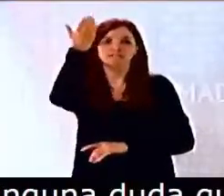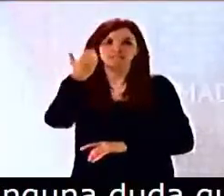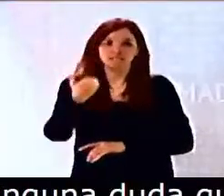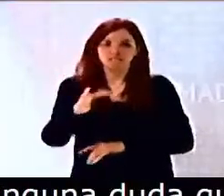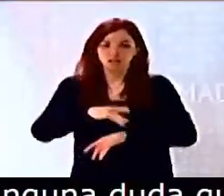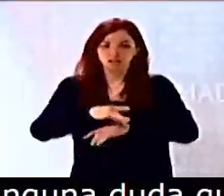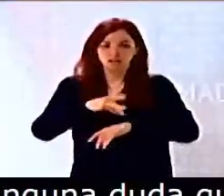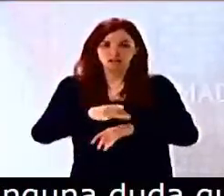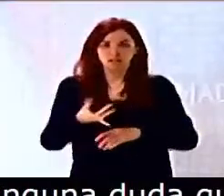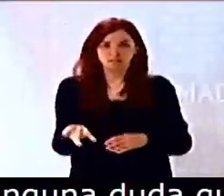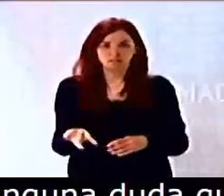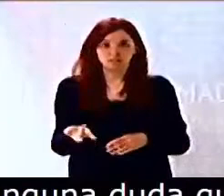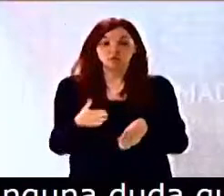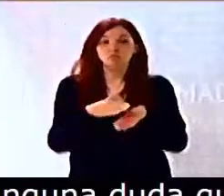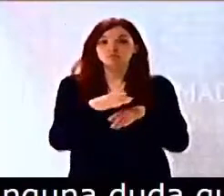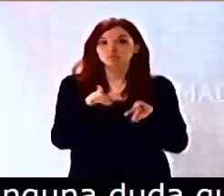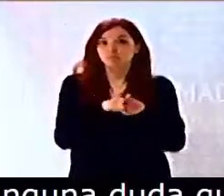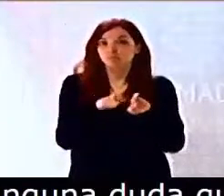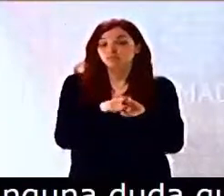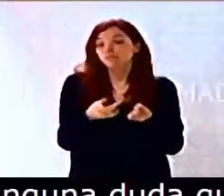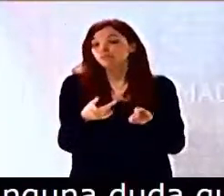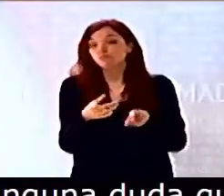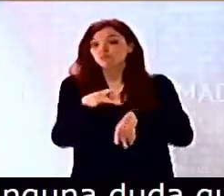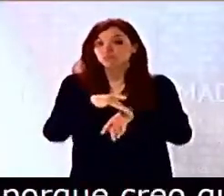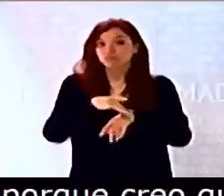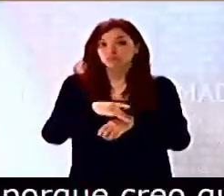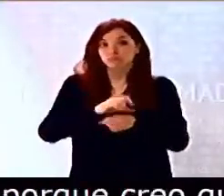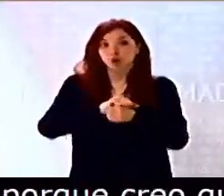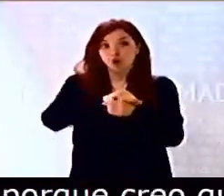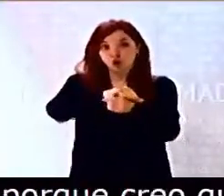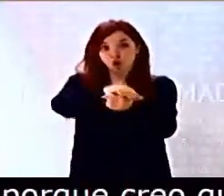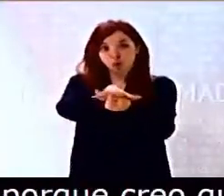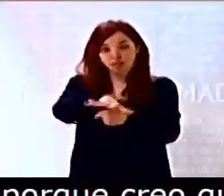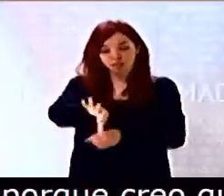enfermar como consecuencia de la COVID-19